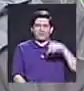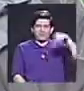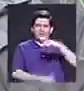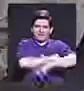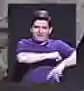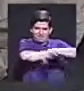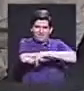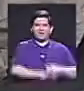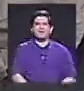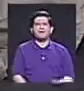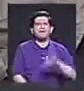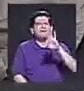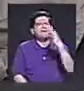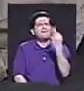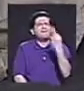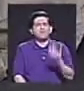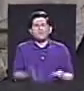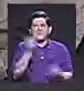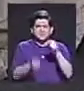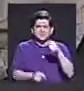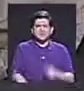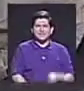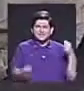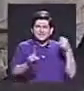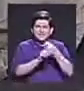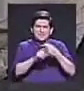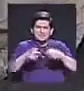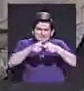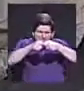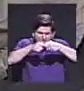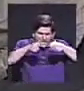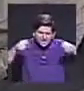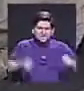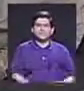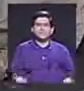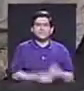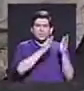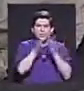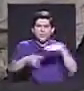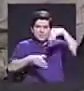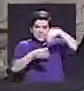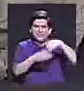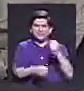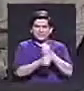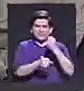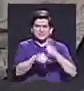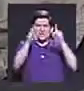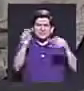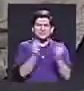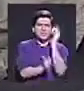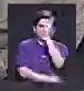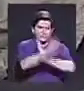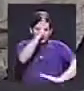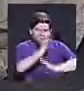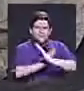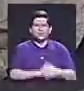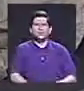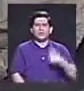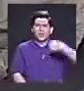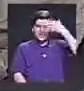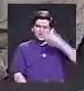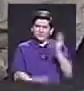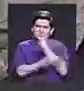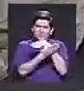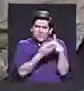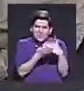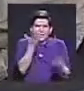en el país. ¿De qué manera medir, verdad, esos impactos? También en el caso del plan de inserción laboral para la persona con discapacidad, yo creo que una de las